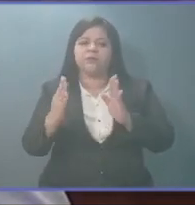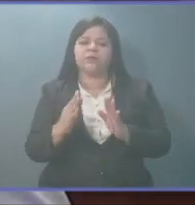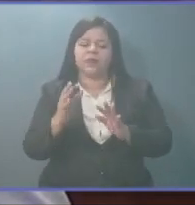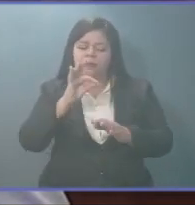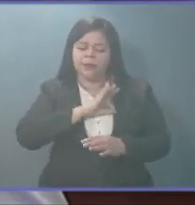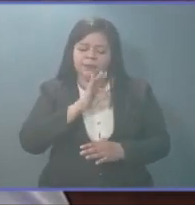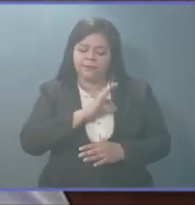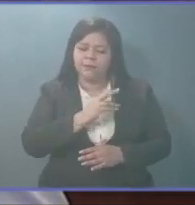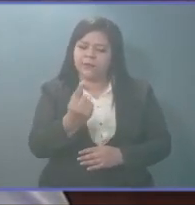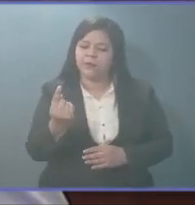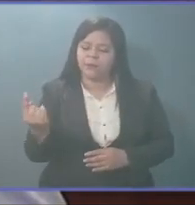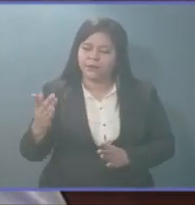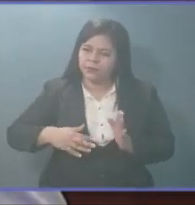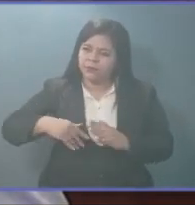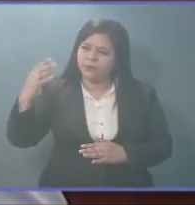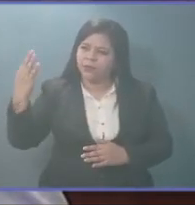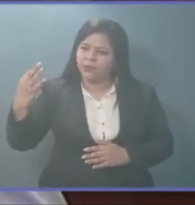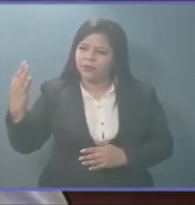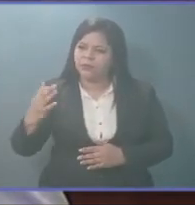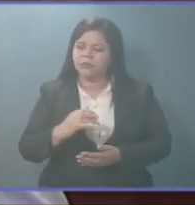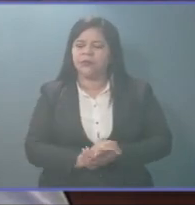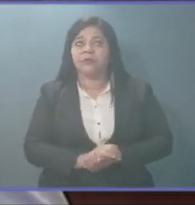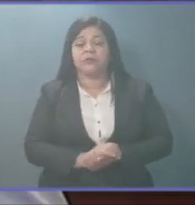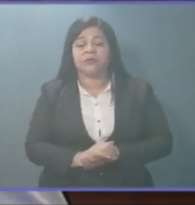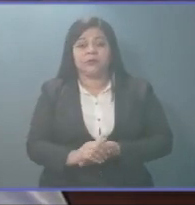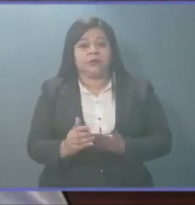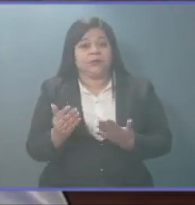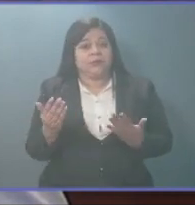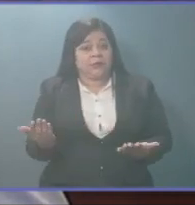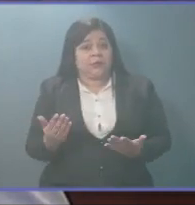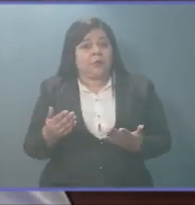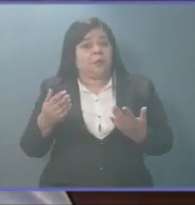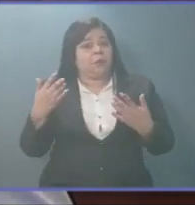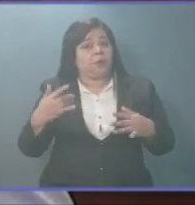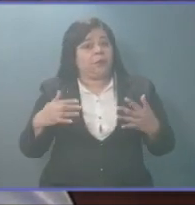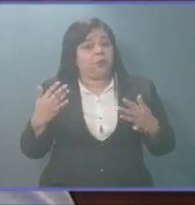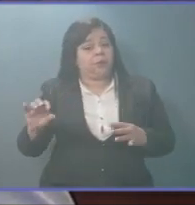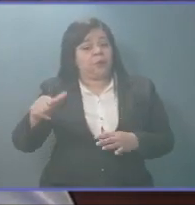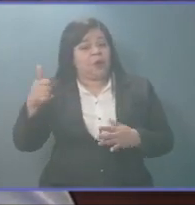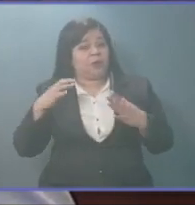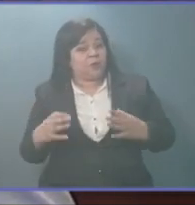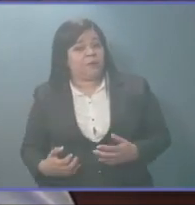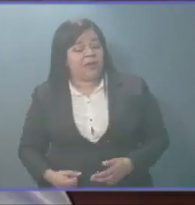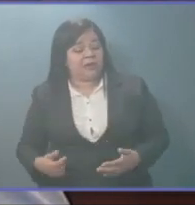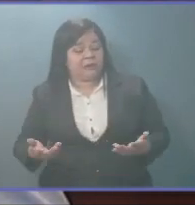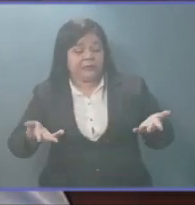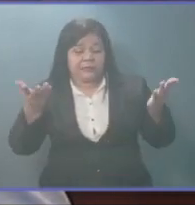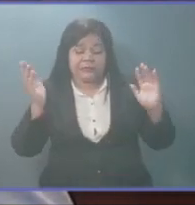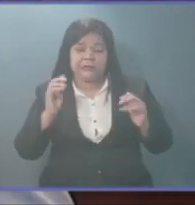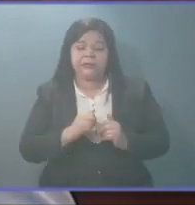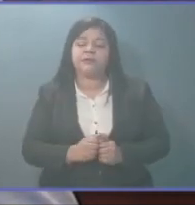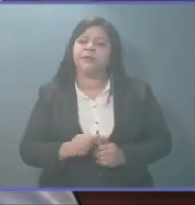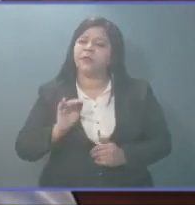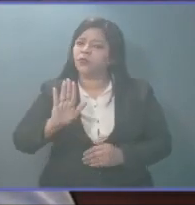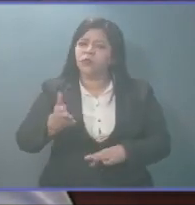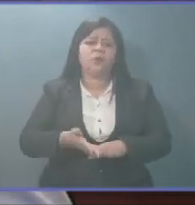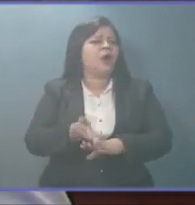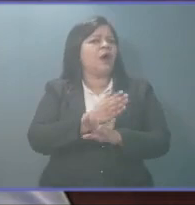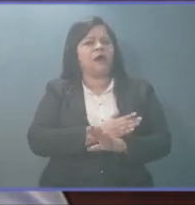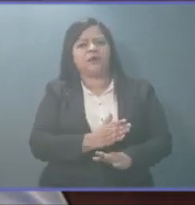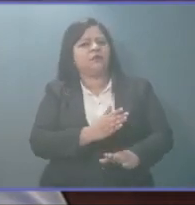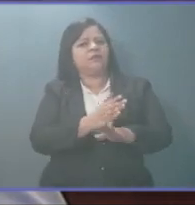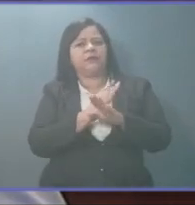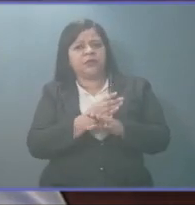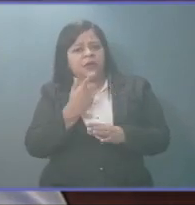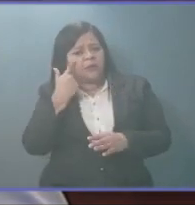más necesitados. Dios nos libre que hubiésemos tenido otro gobierno. Se confirma que nunca se había hecho nada por reducir la vulnerabilidad